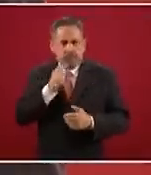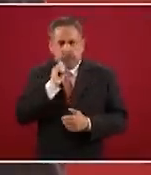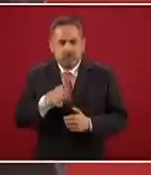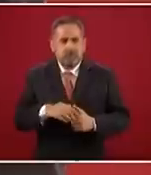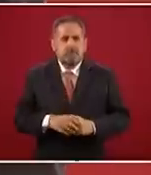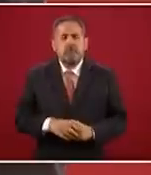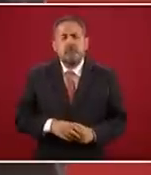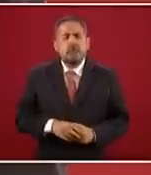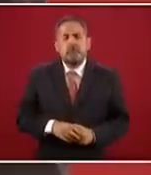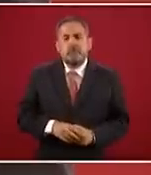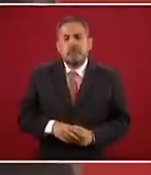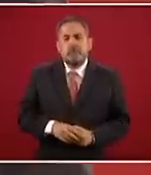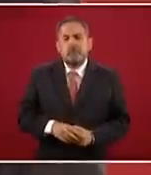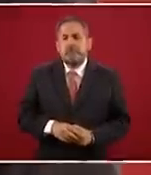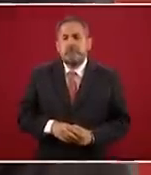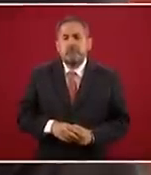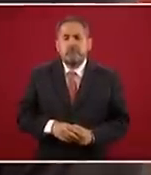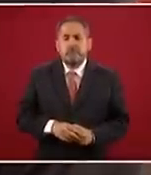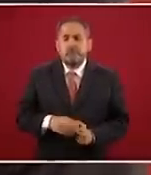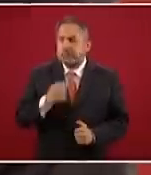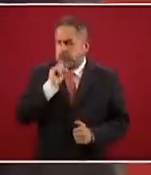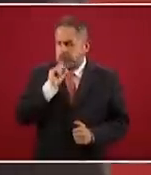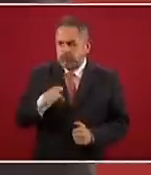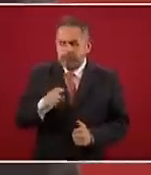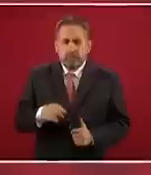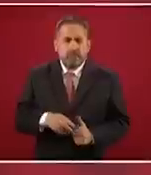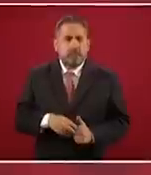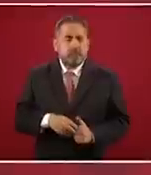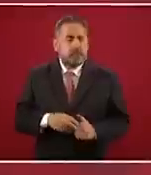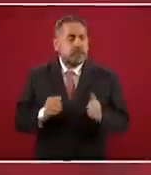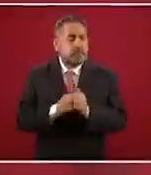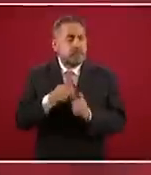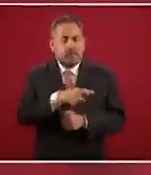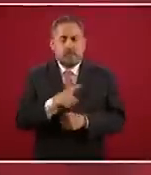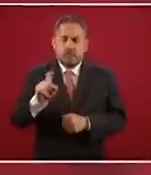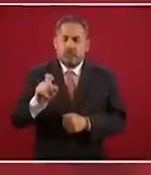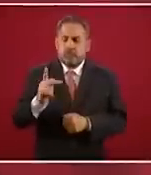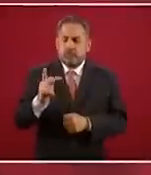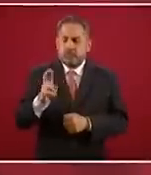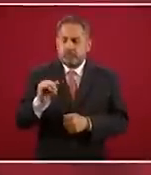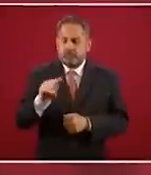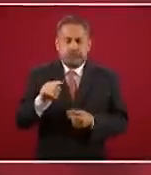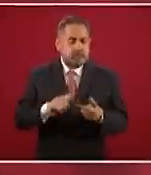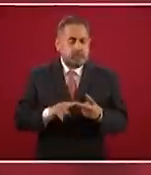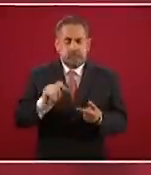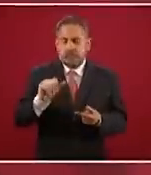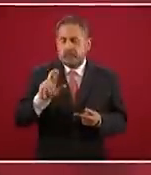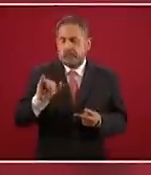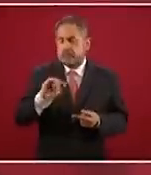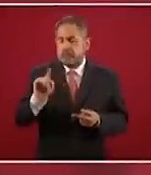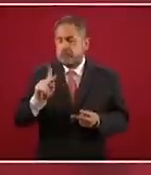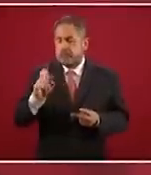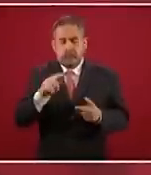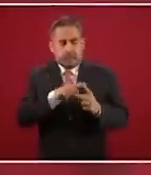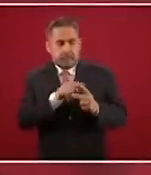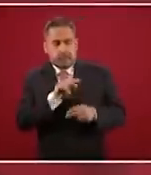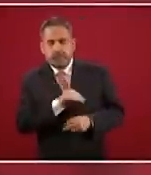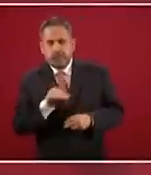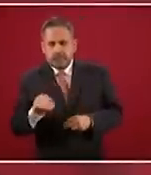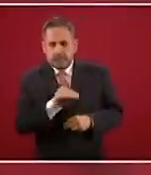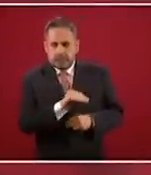vamos a estar en Agua Prieta y en Bavispe. El